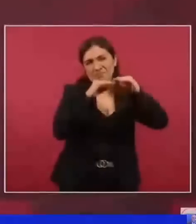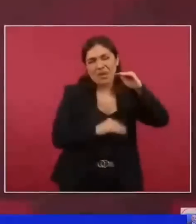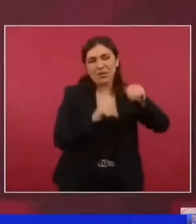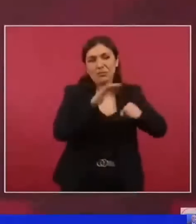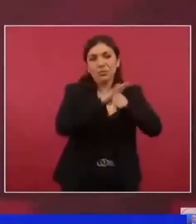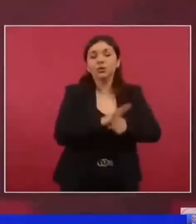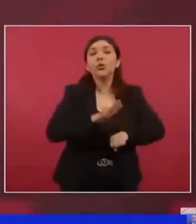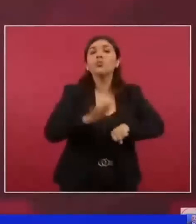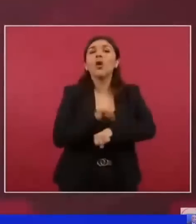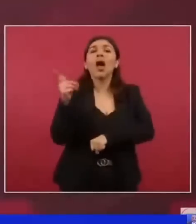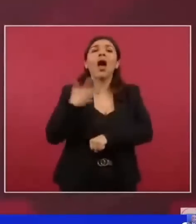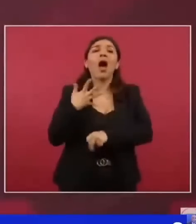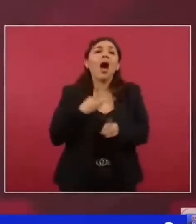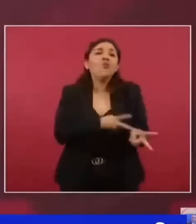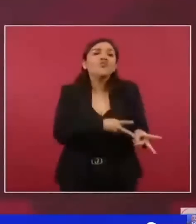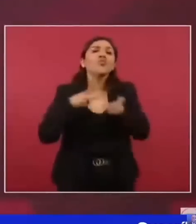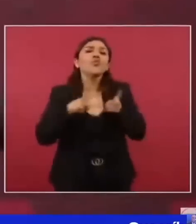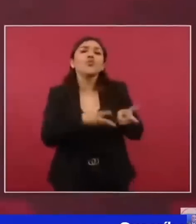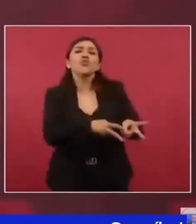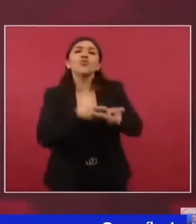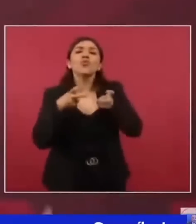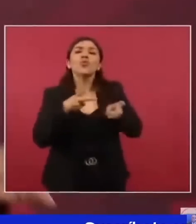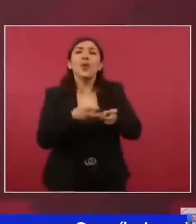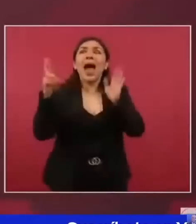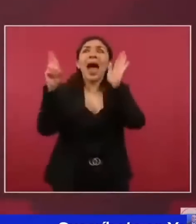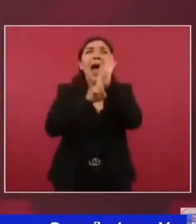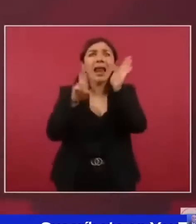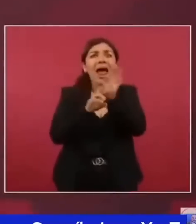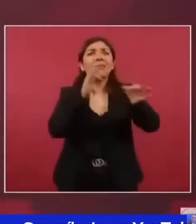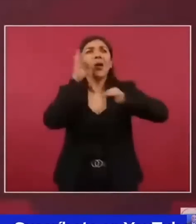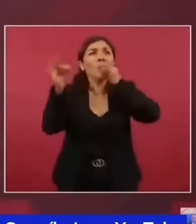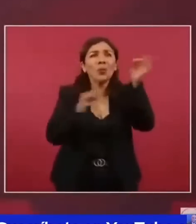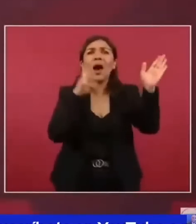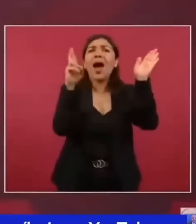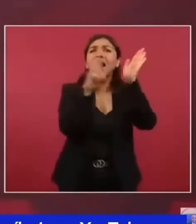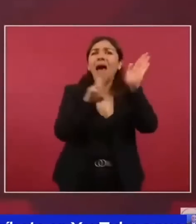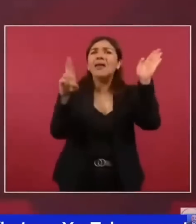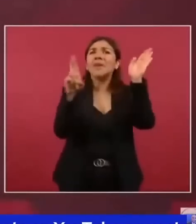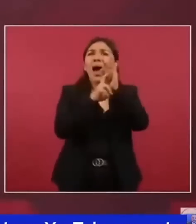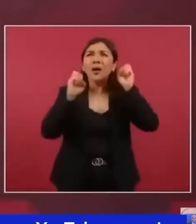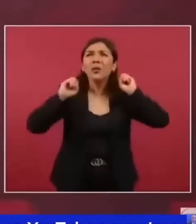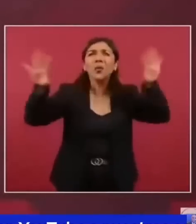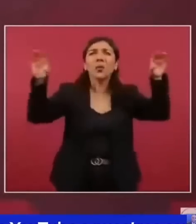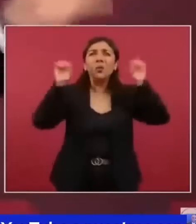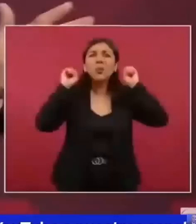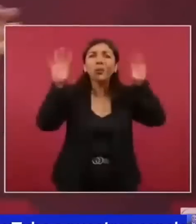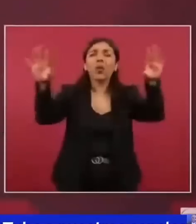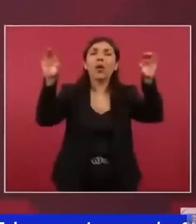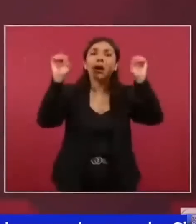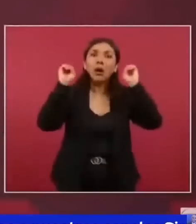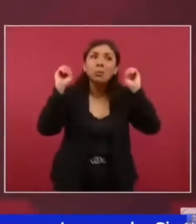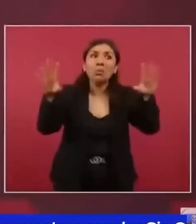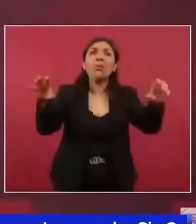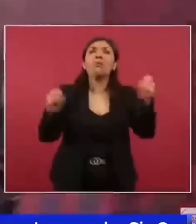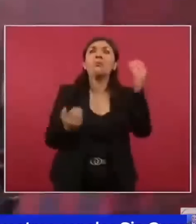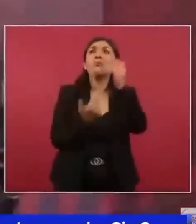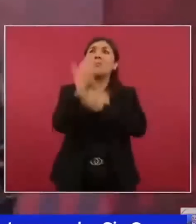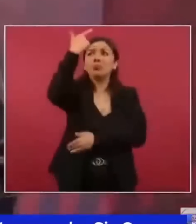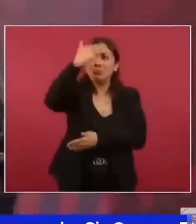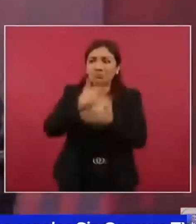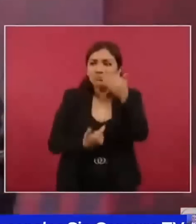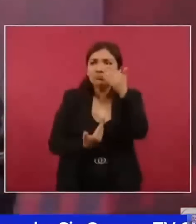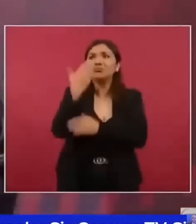estaban ordeñando y sonaban las alarmas, pero podían sonar día y noche